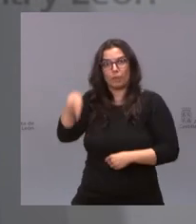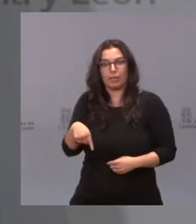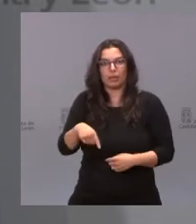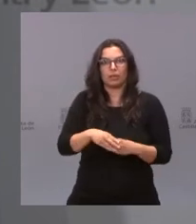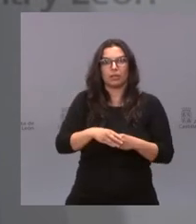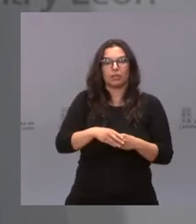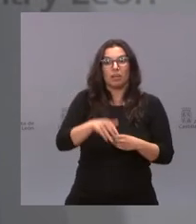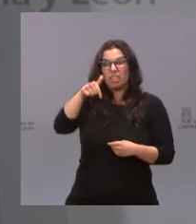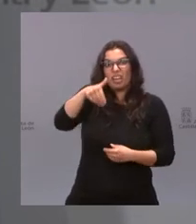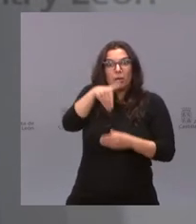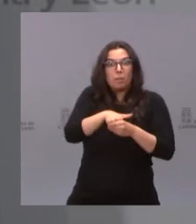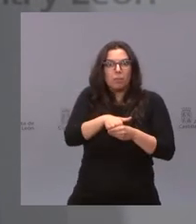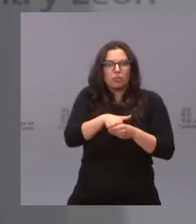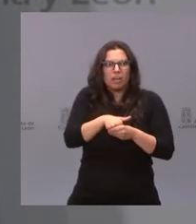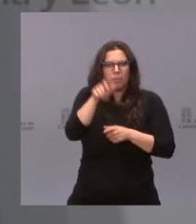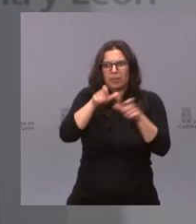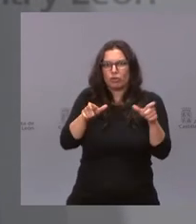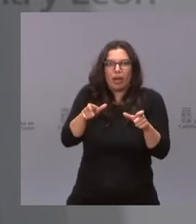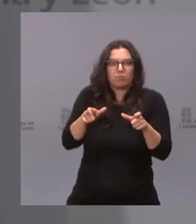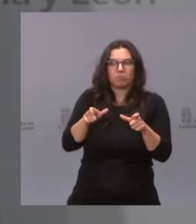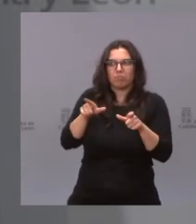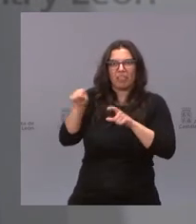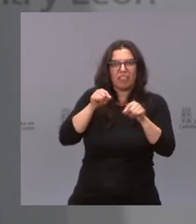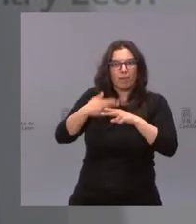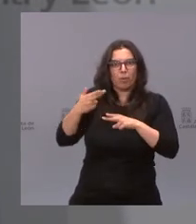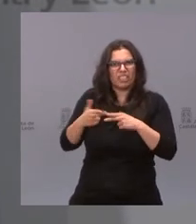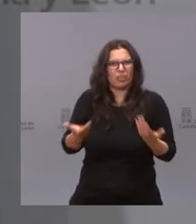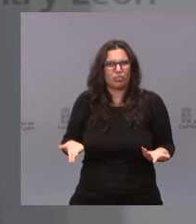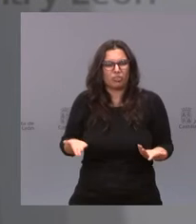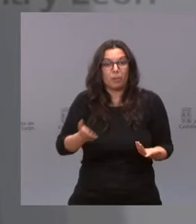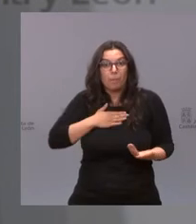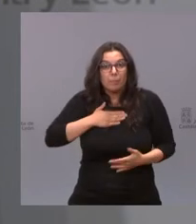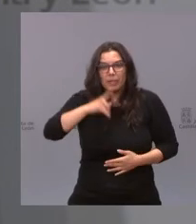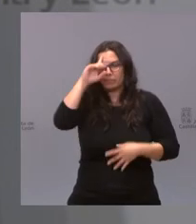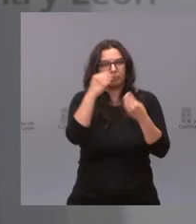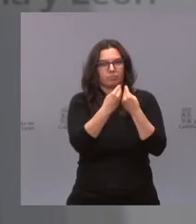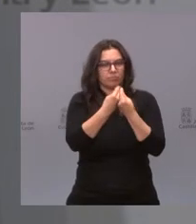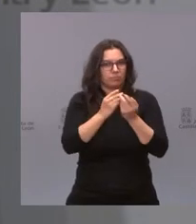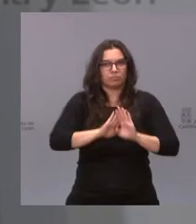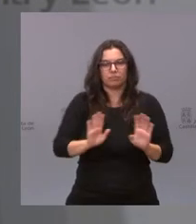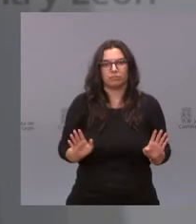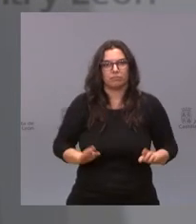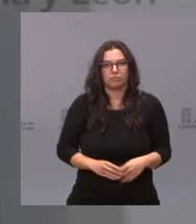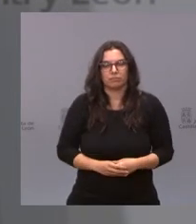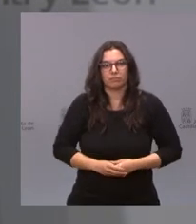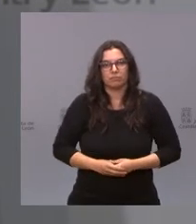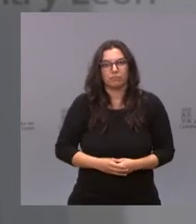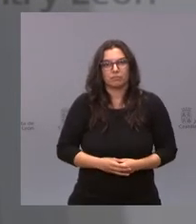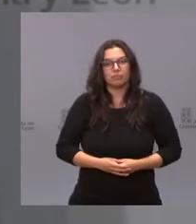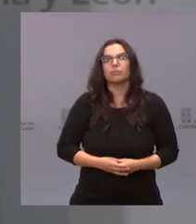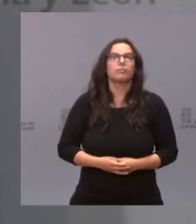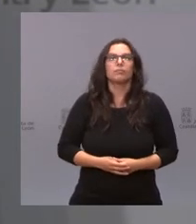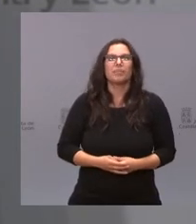vota entre unos señores que son cargos de libre designación. He de decirle que para mí es incomprensible. Incomprensible. Y que no hay